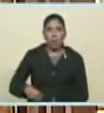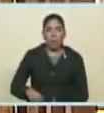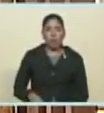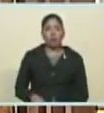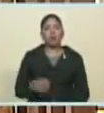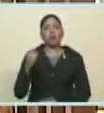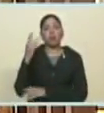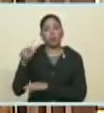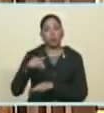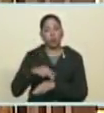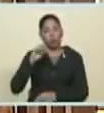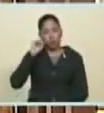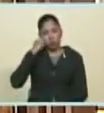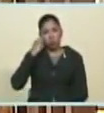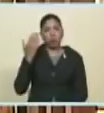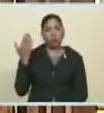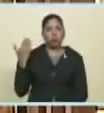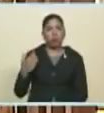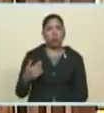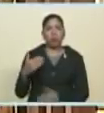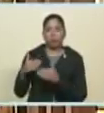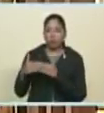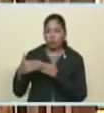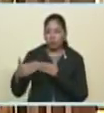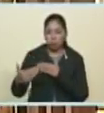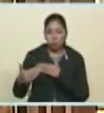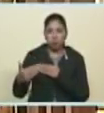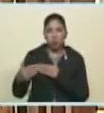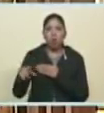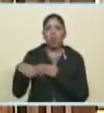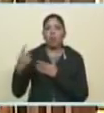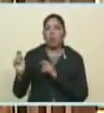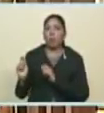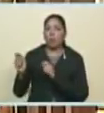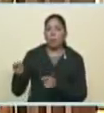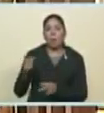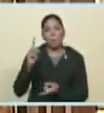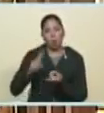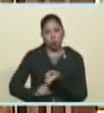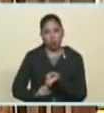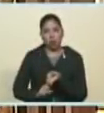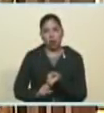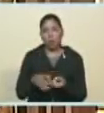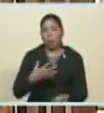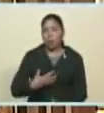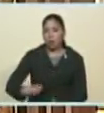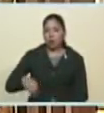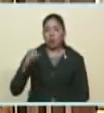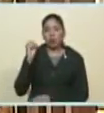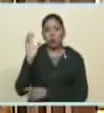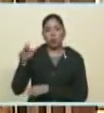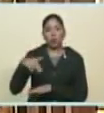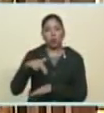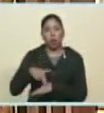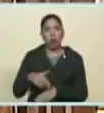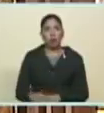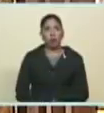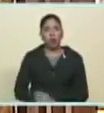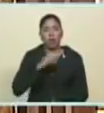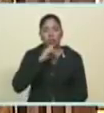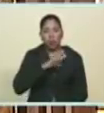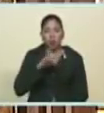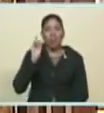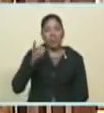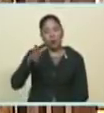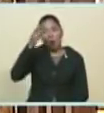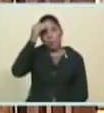periodo. Y el resto del periodo a Silvia Flores, a mi esposa. La historia, tenemos que aprender de la